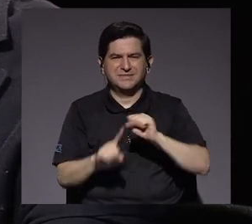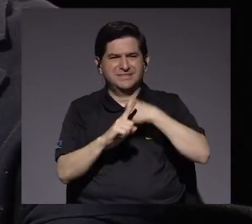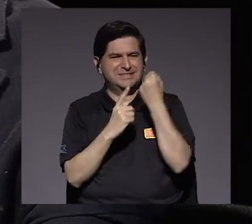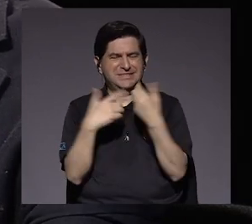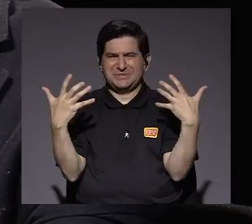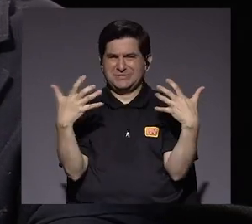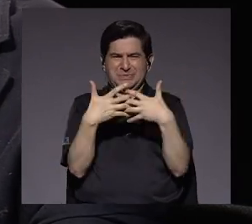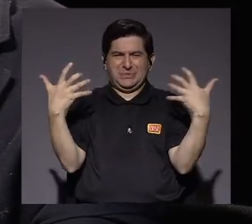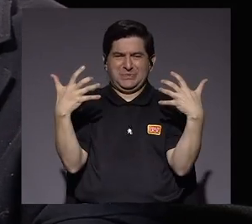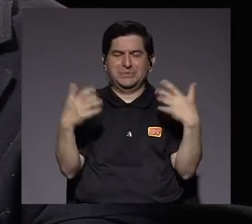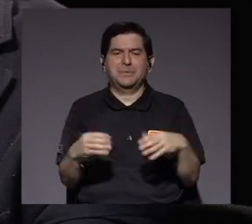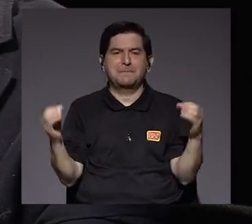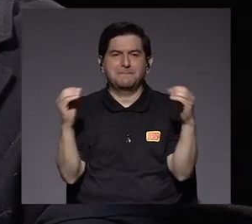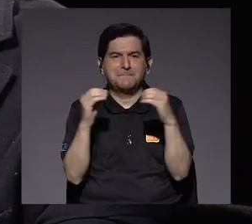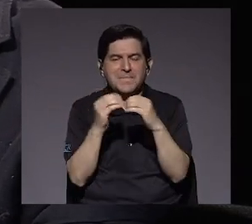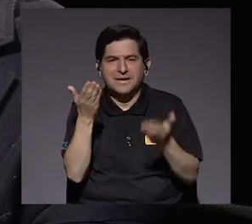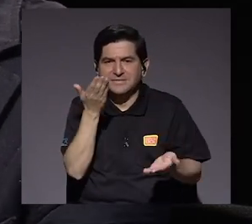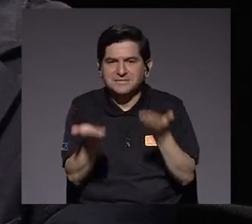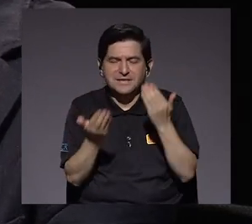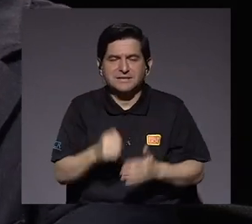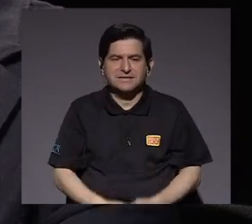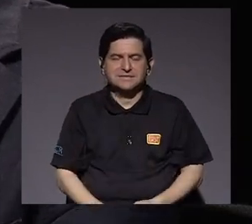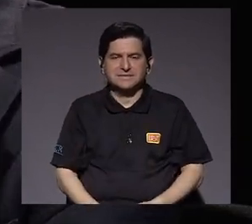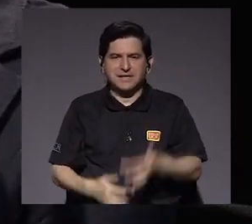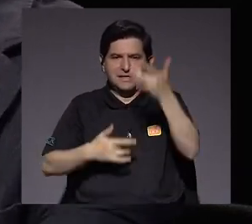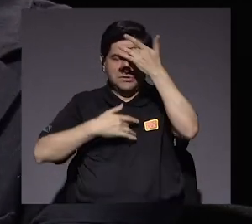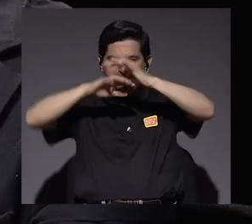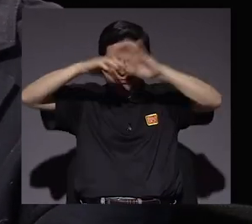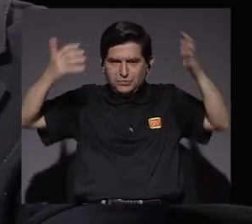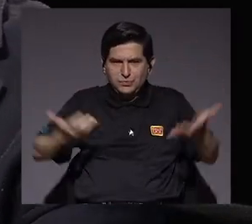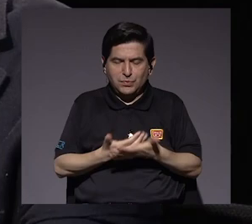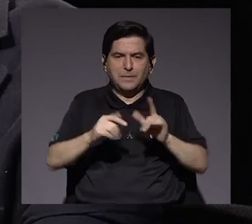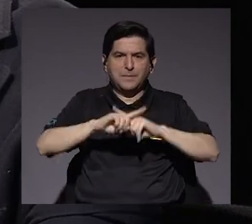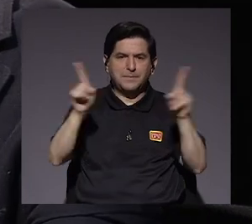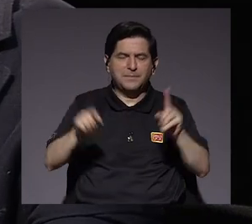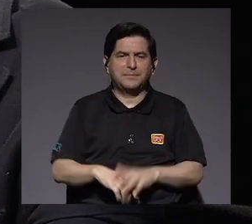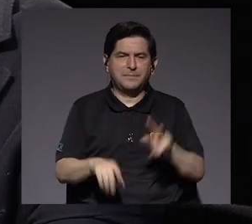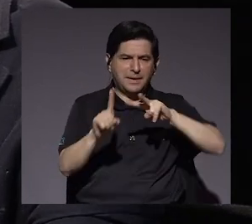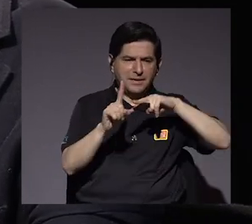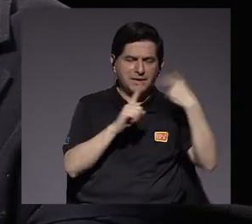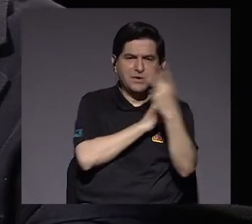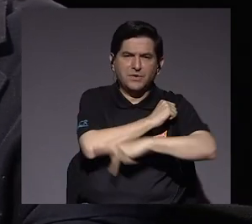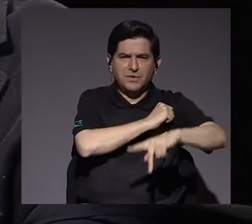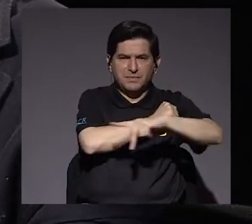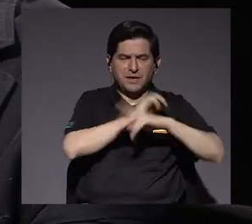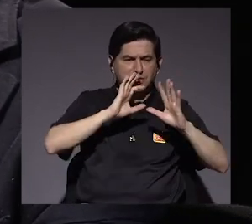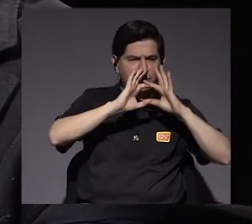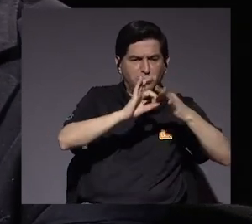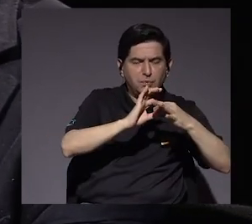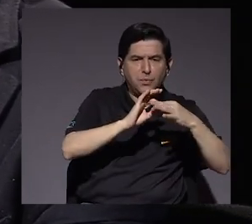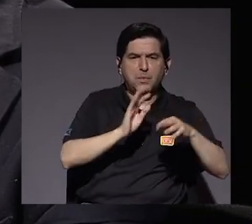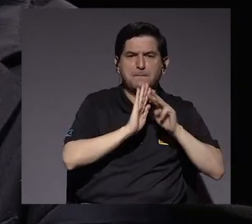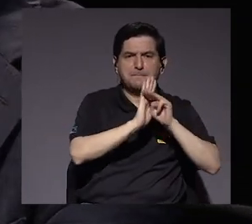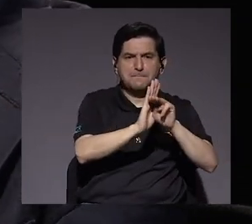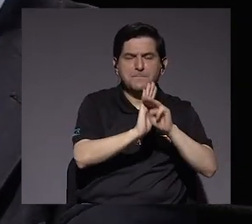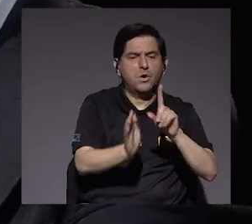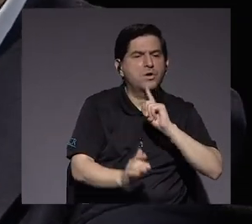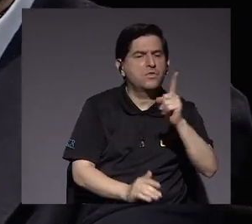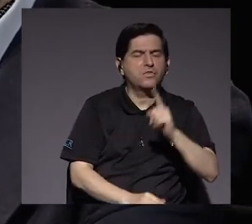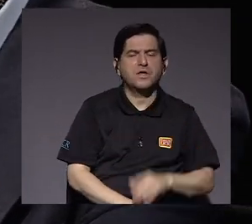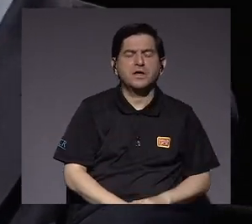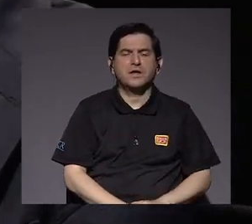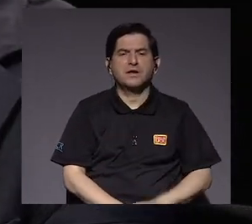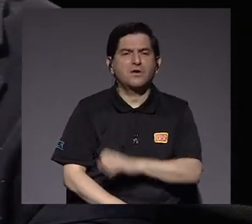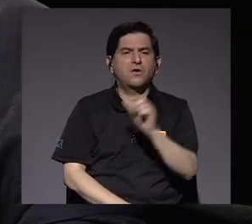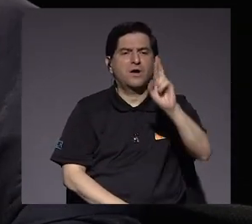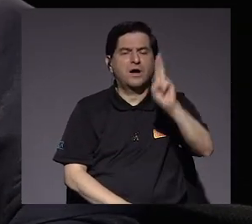Eso más allá de la pandemia. Pero por otro lado, digamos, esa visión país, esa visión conjunta, más allá de si tienen un modelo para decir que vamos para la Costa Rica